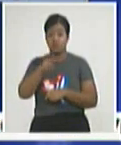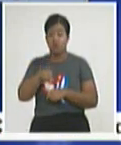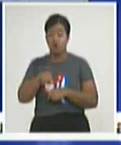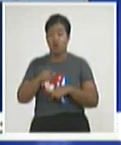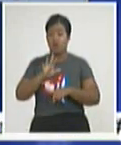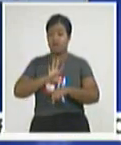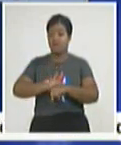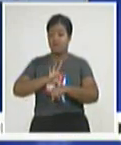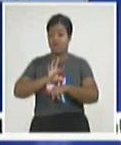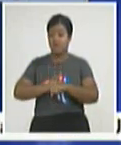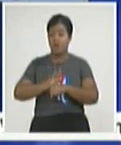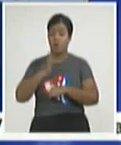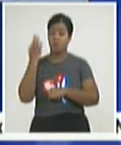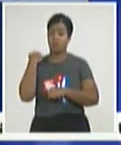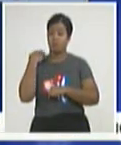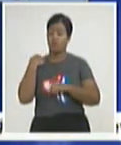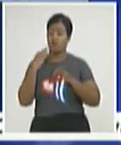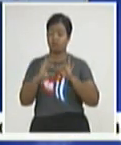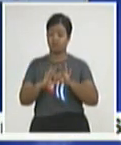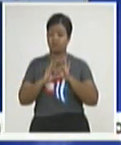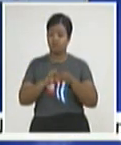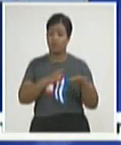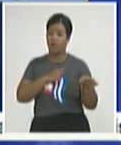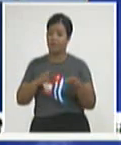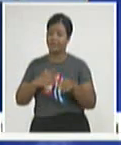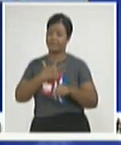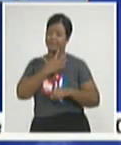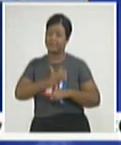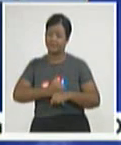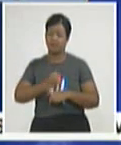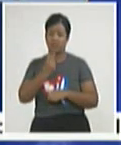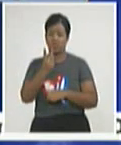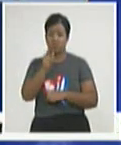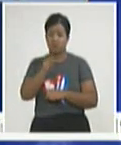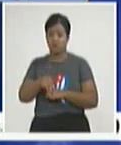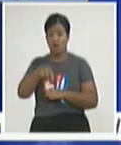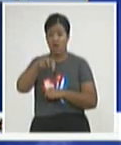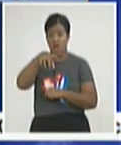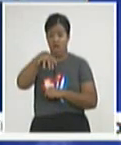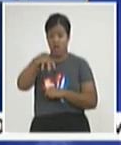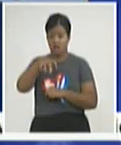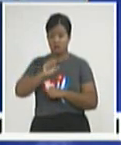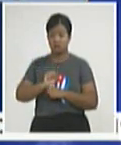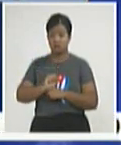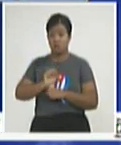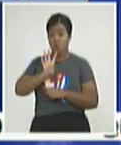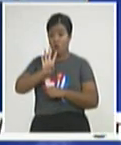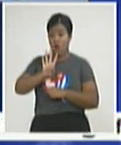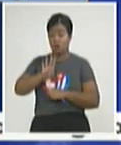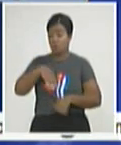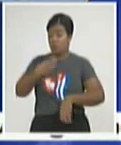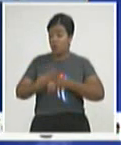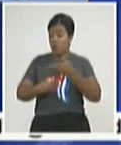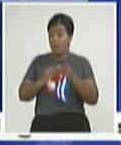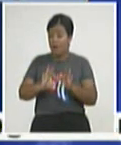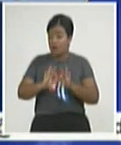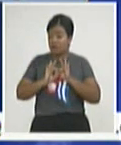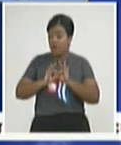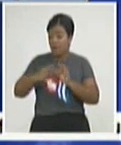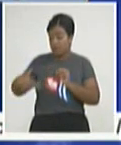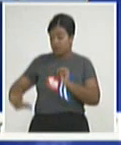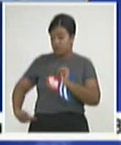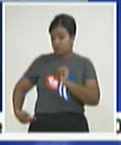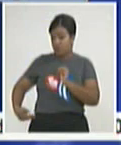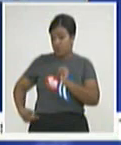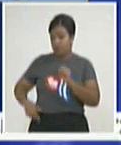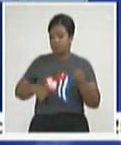obstructiva crónica, lamentablemente 2 con cáncer, 4 con insuficiencia renal crónica y